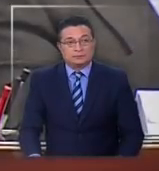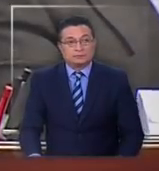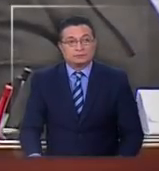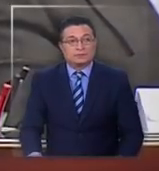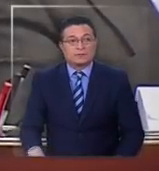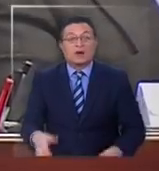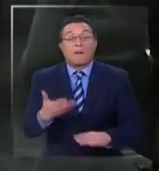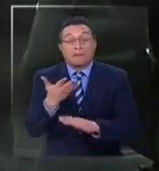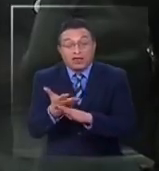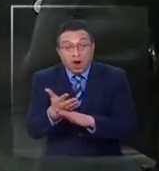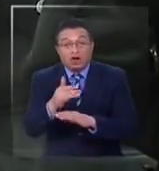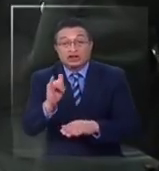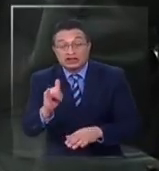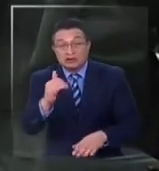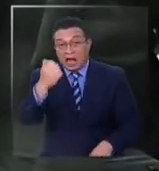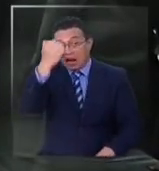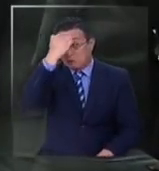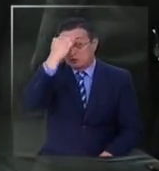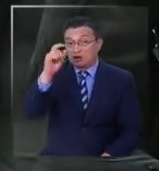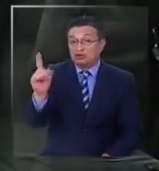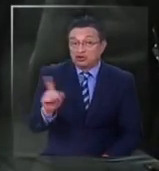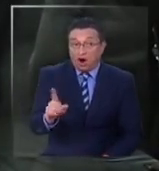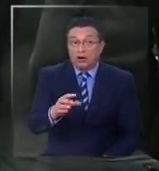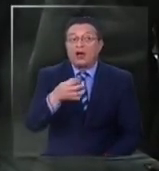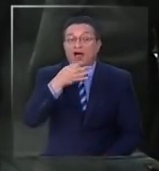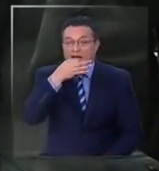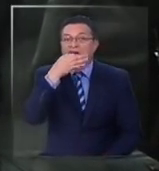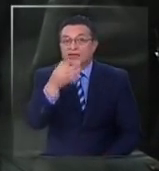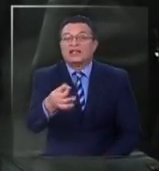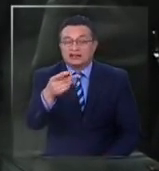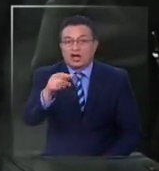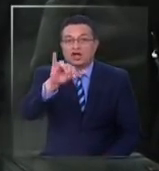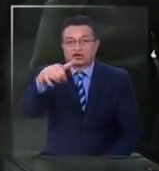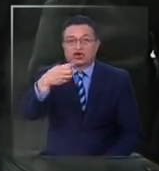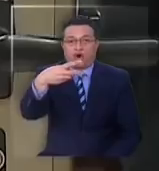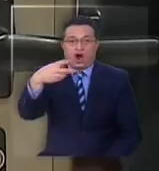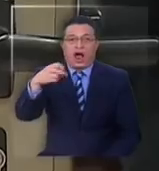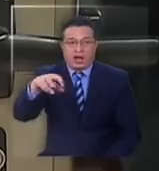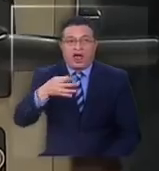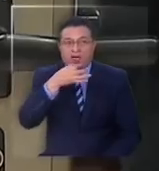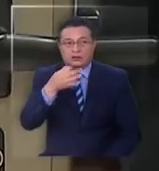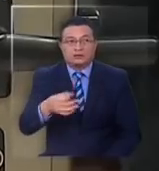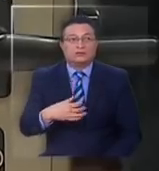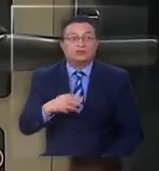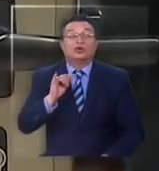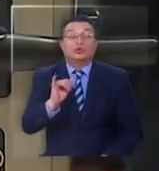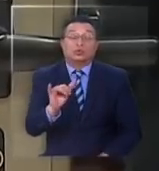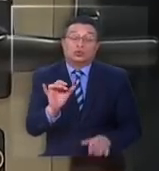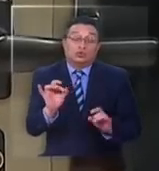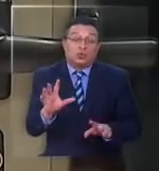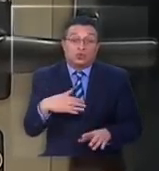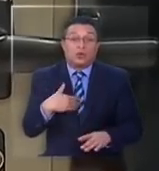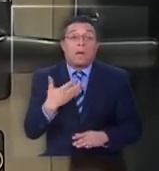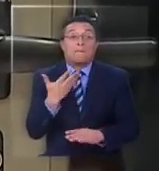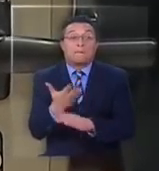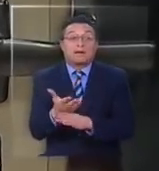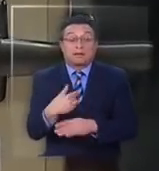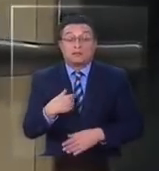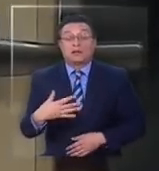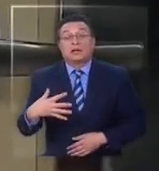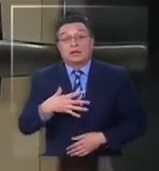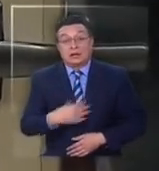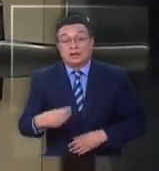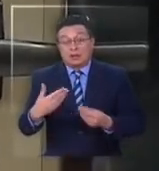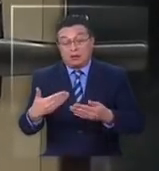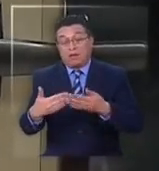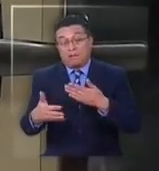Perdón sí, arrepentimiento no. Esto fue lo último que Joana Hernández dijo en audiencia. Lo único pedirles que sé que mi hija quedó en